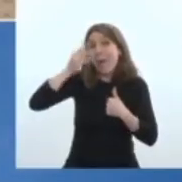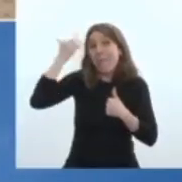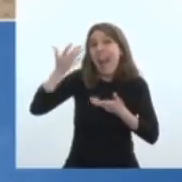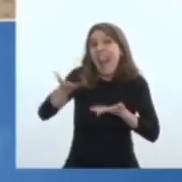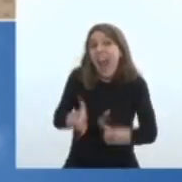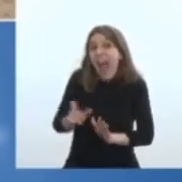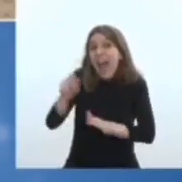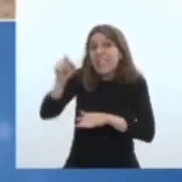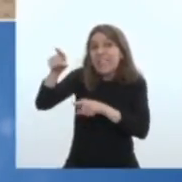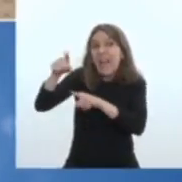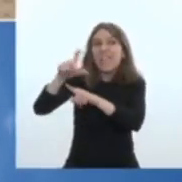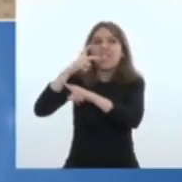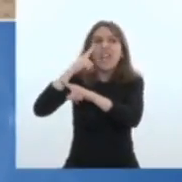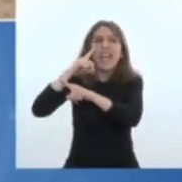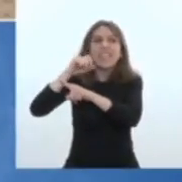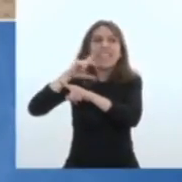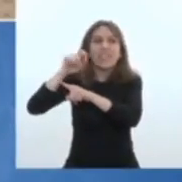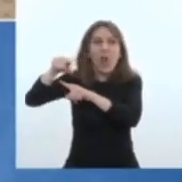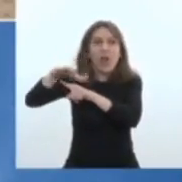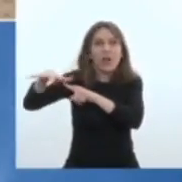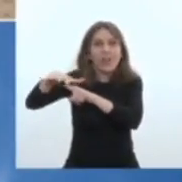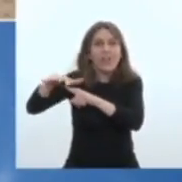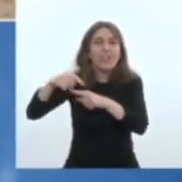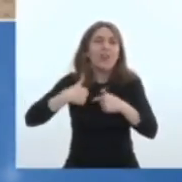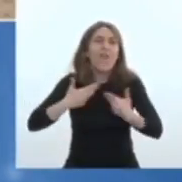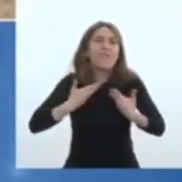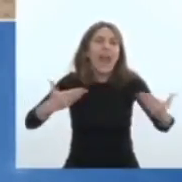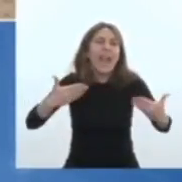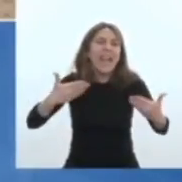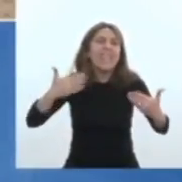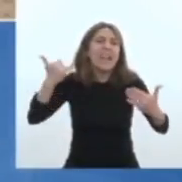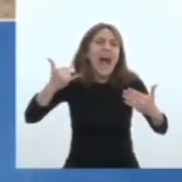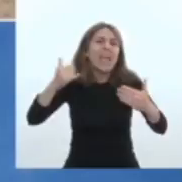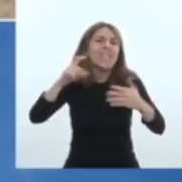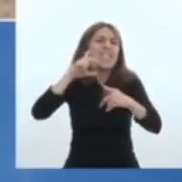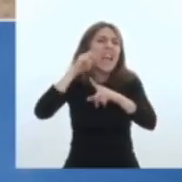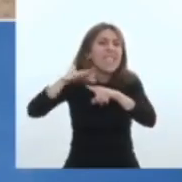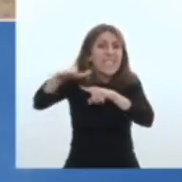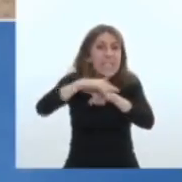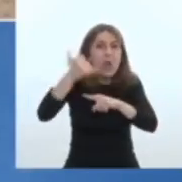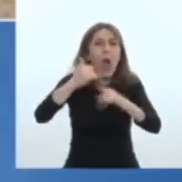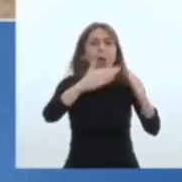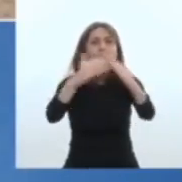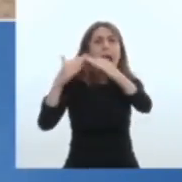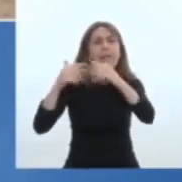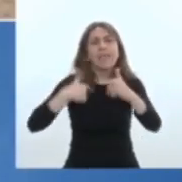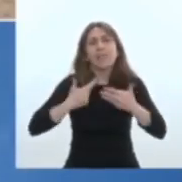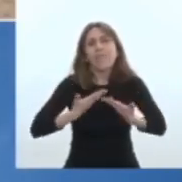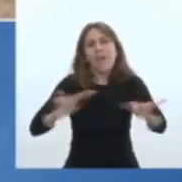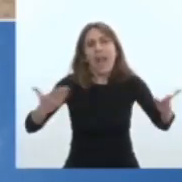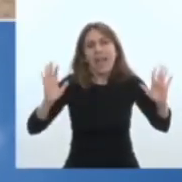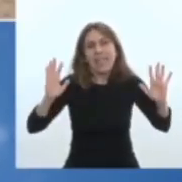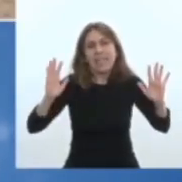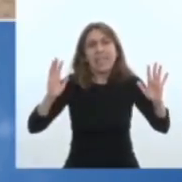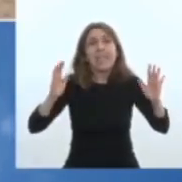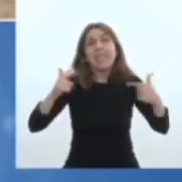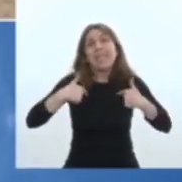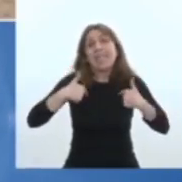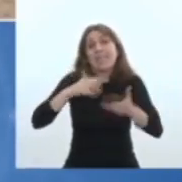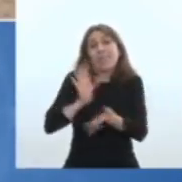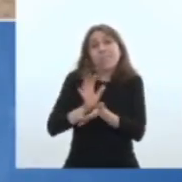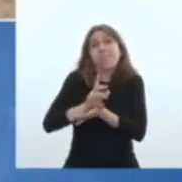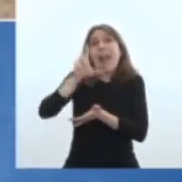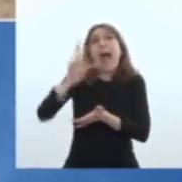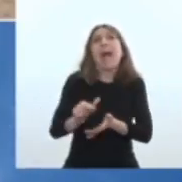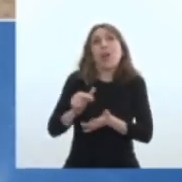feliz que explícito tenga esas casas muy feliz el padre además como ven riojanos que quieran pasar el verano